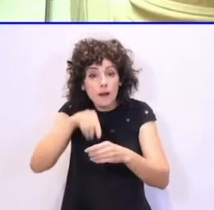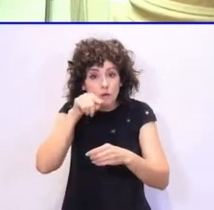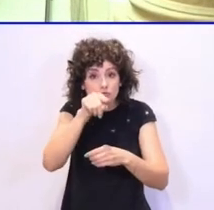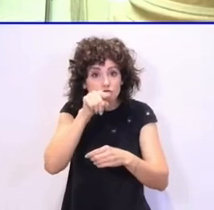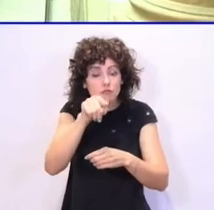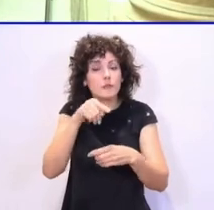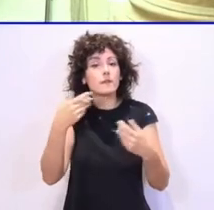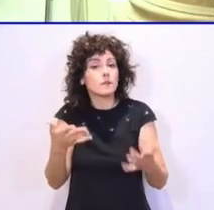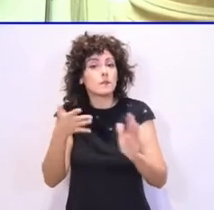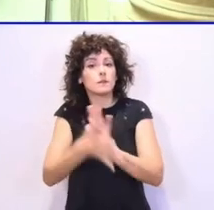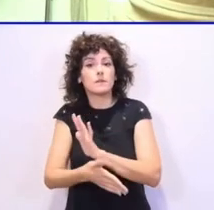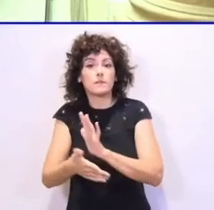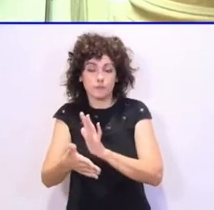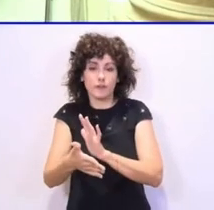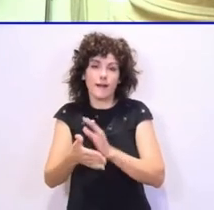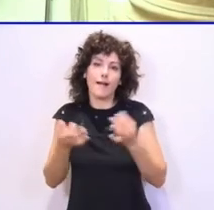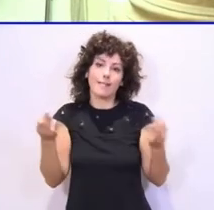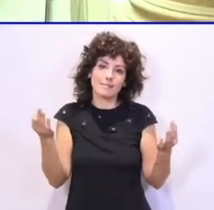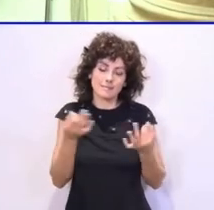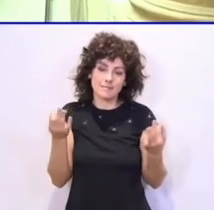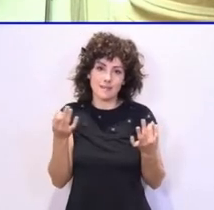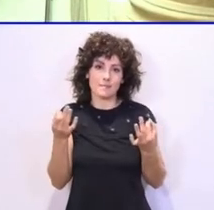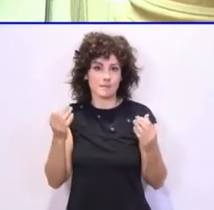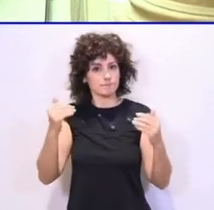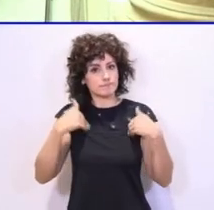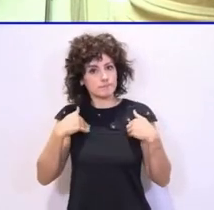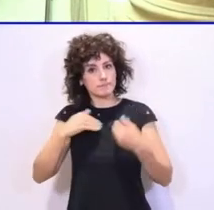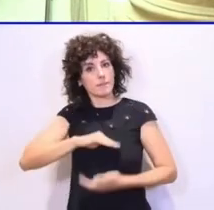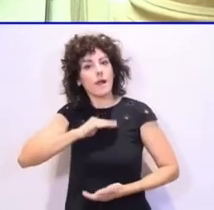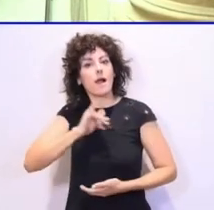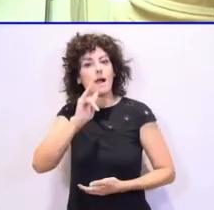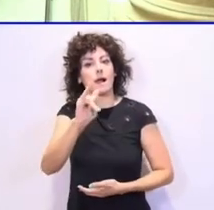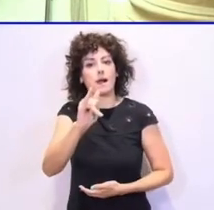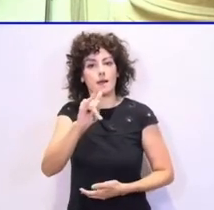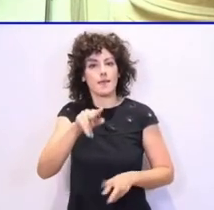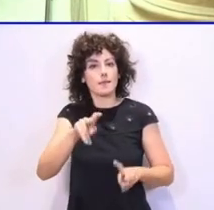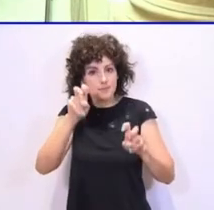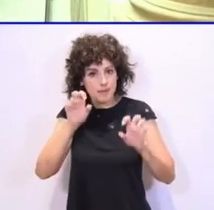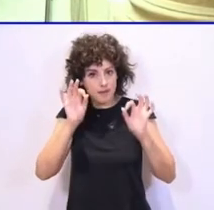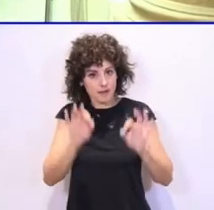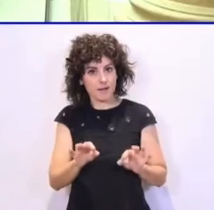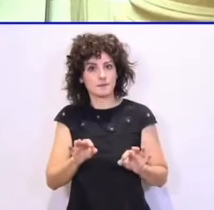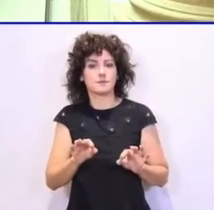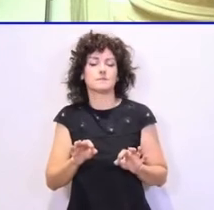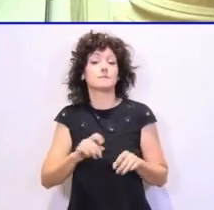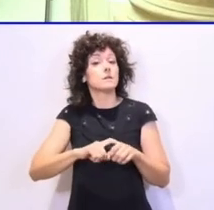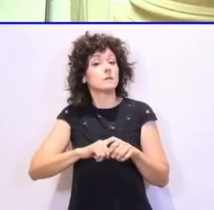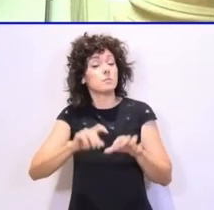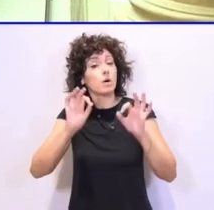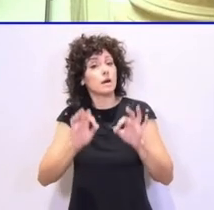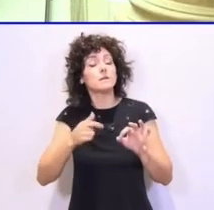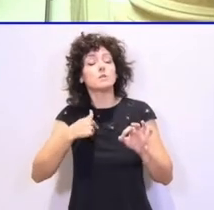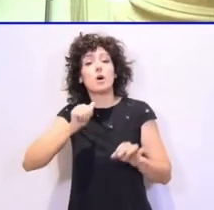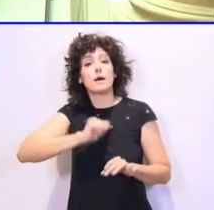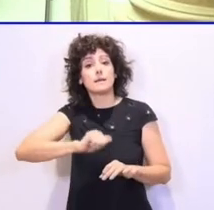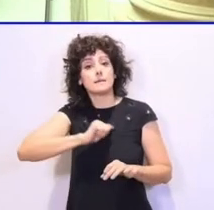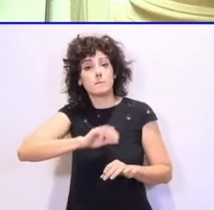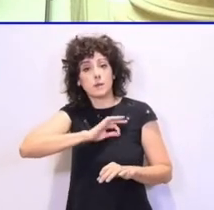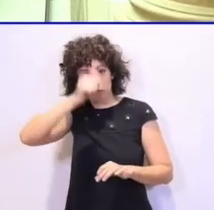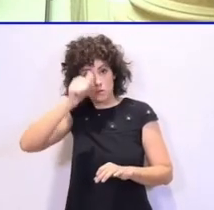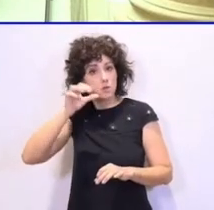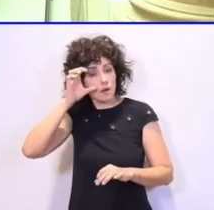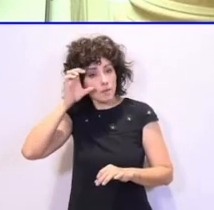tanto les conviene a les compete a usted abordar ese tipo de cuestiones espero señor capellán